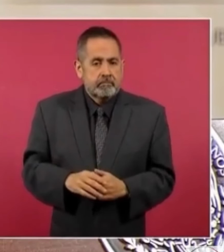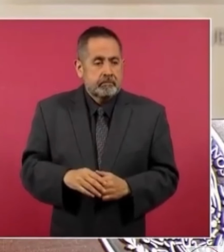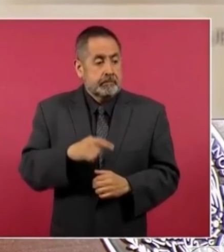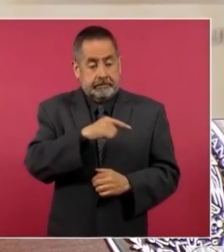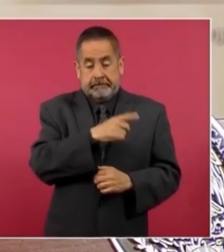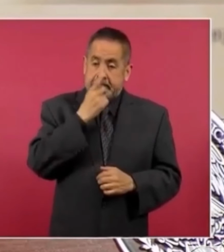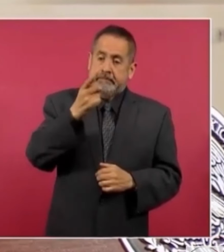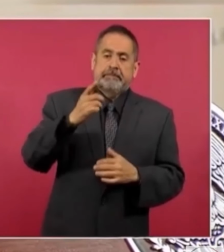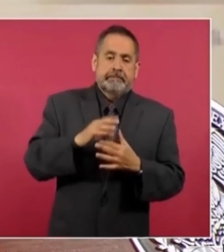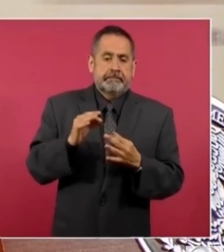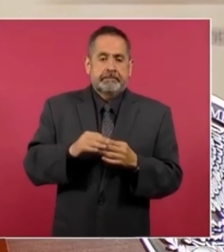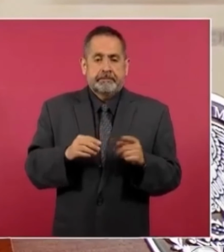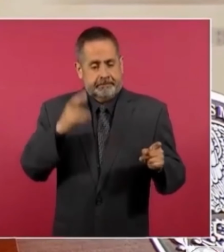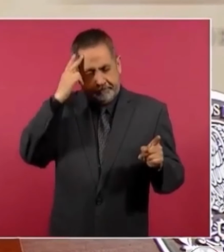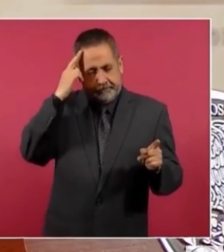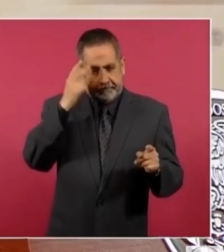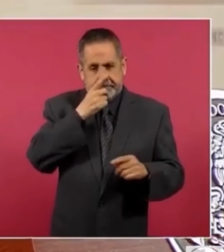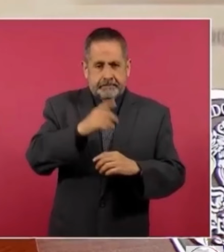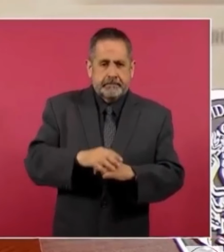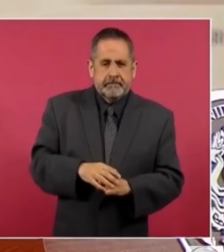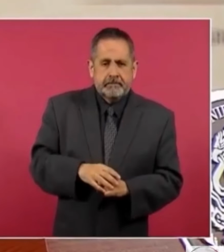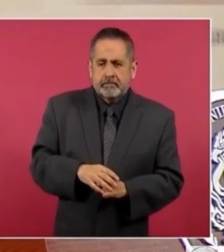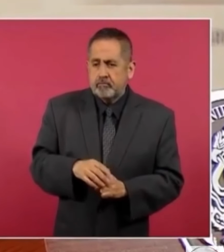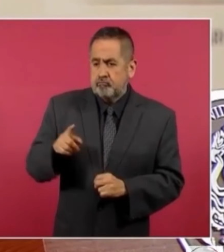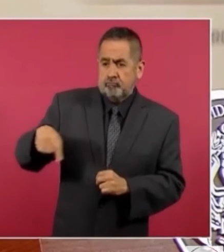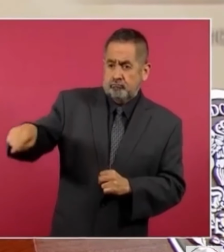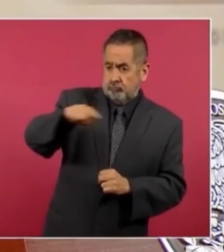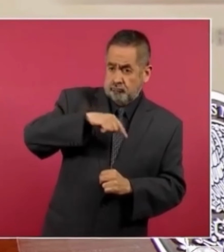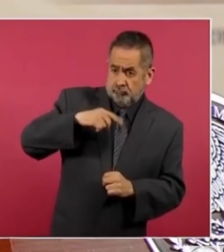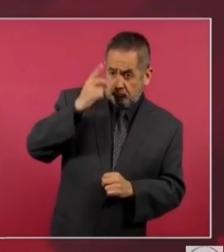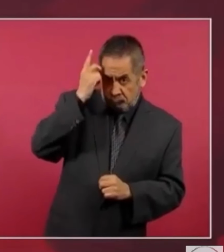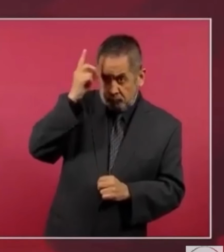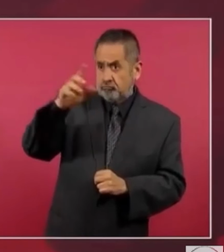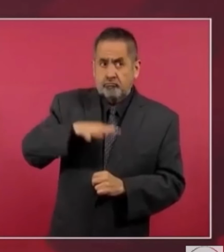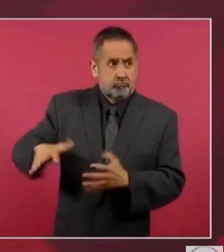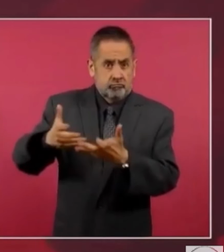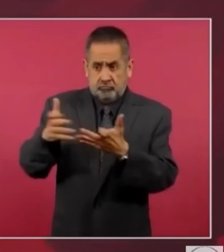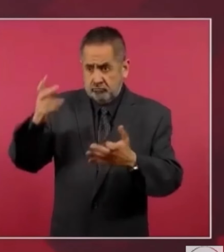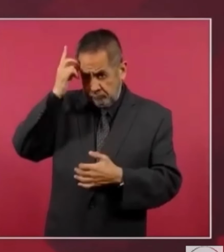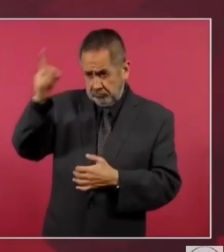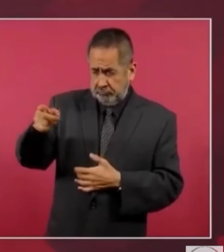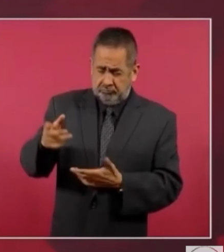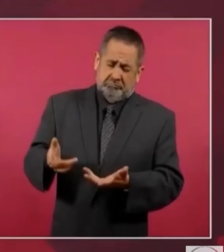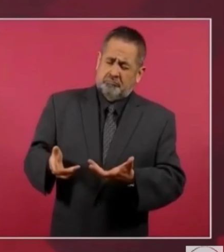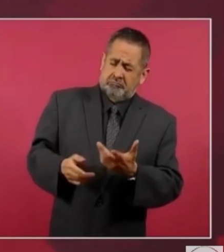diciendo de que se sentían los dueños de las tierras